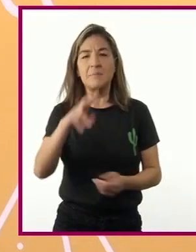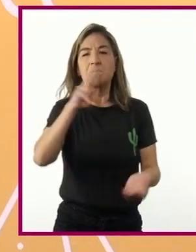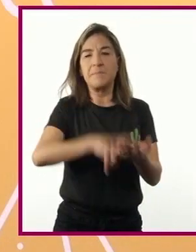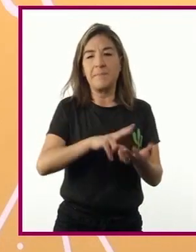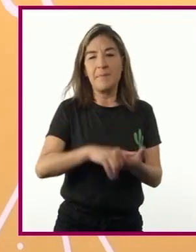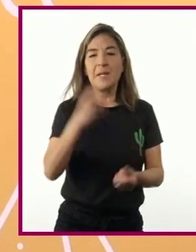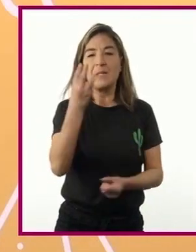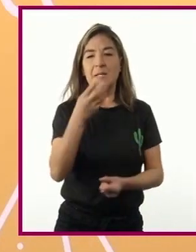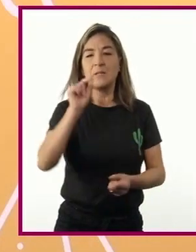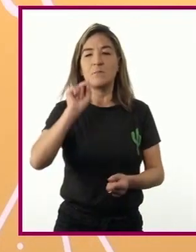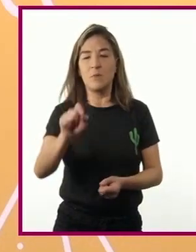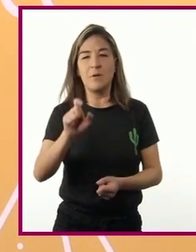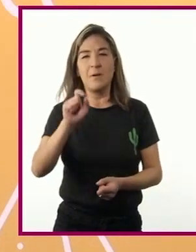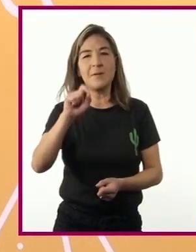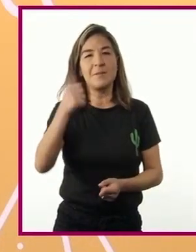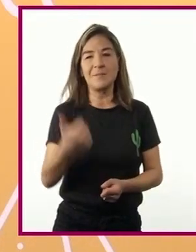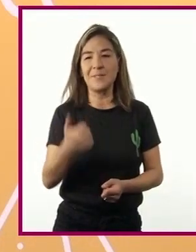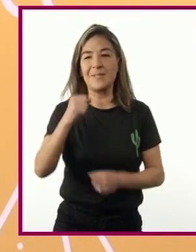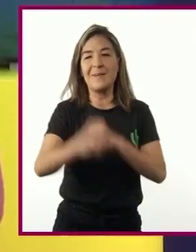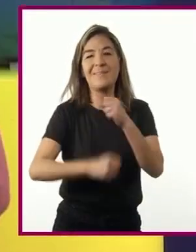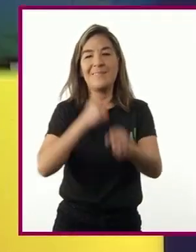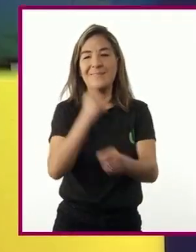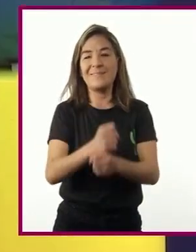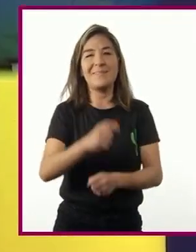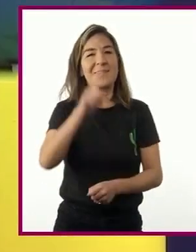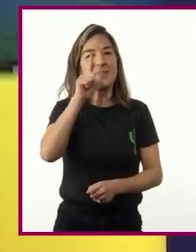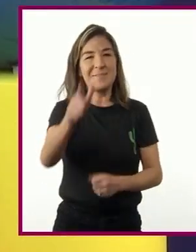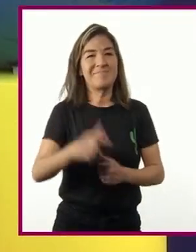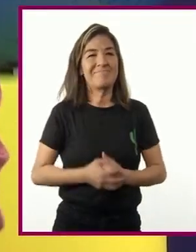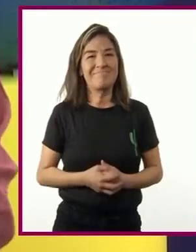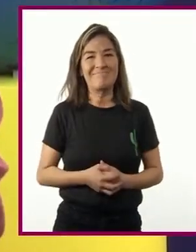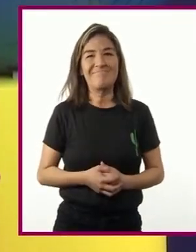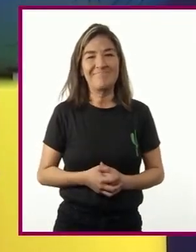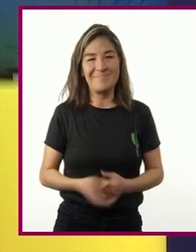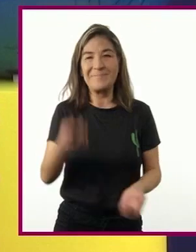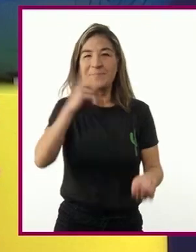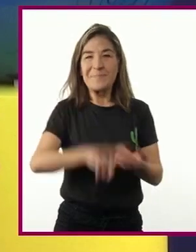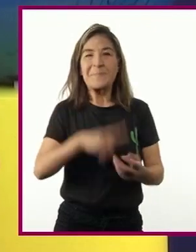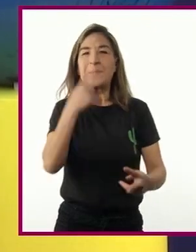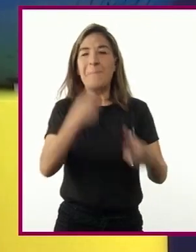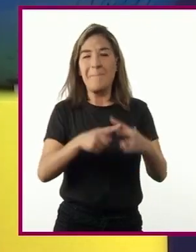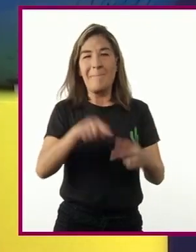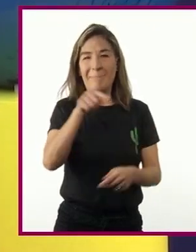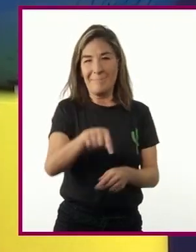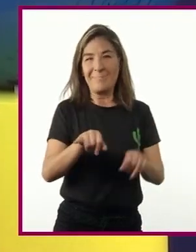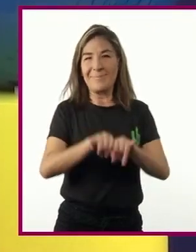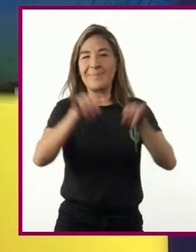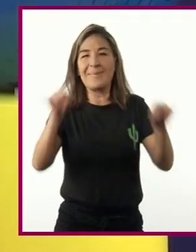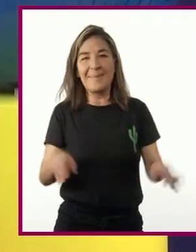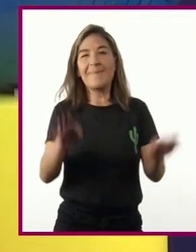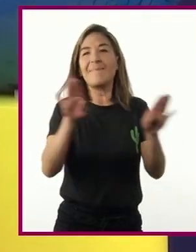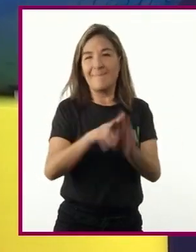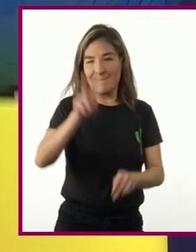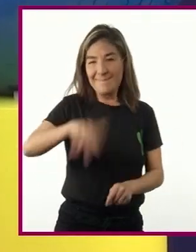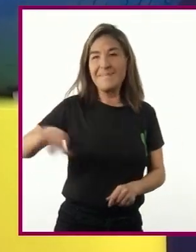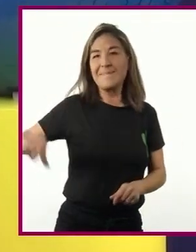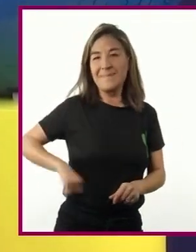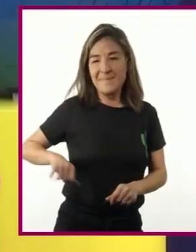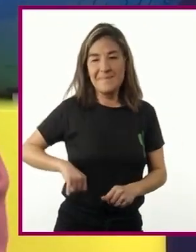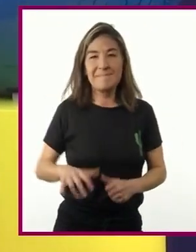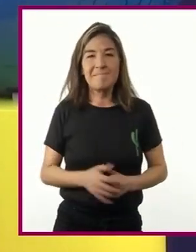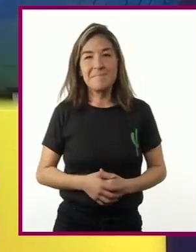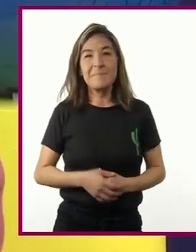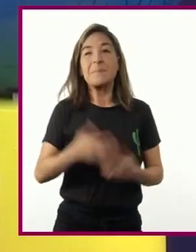a 3.26 años luz. Calcular estas distancias puede llegar a ser bastante interesante,